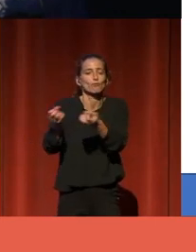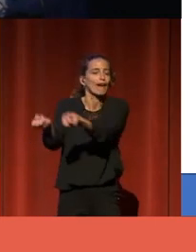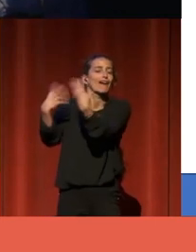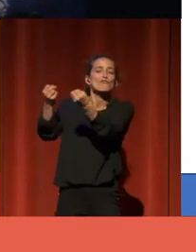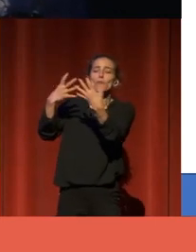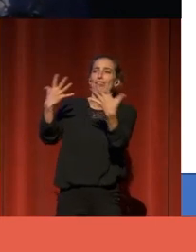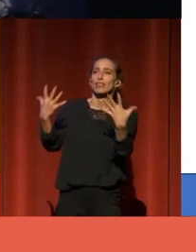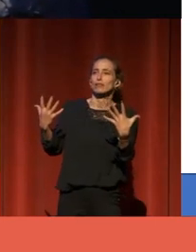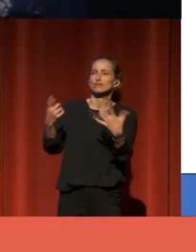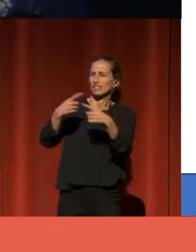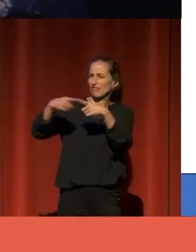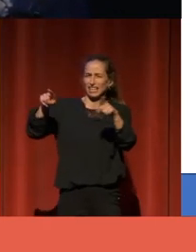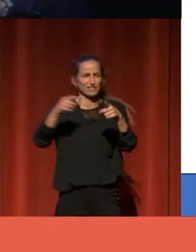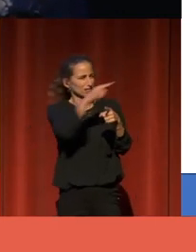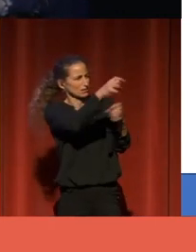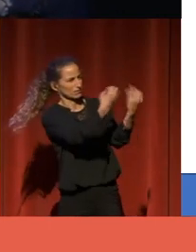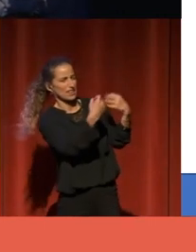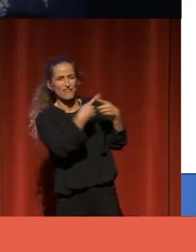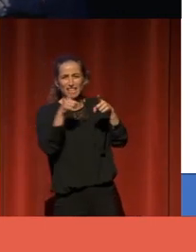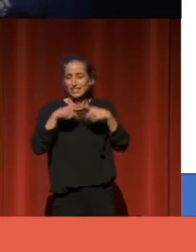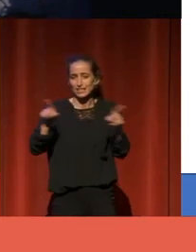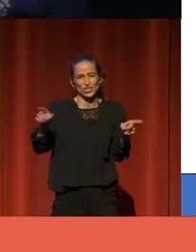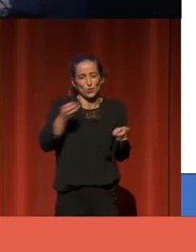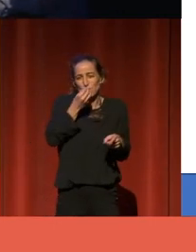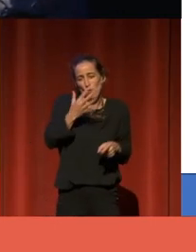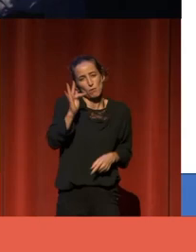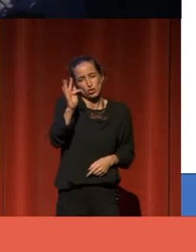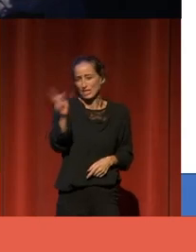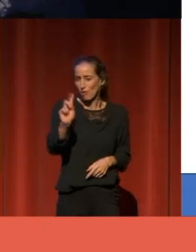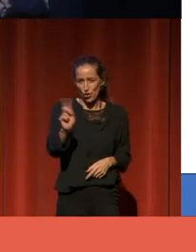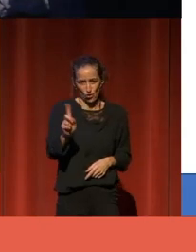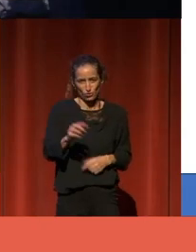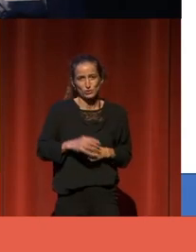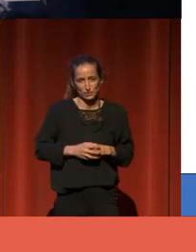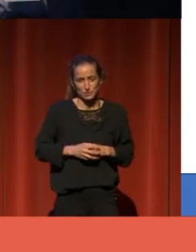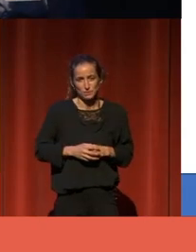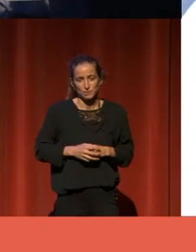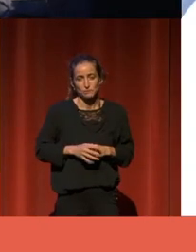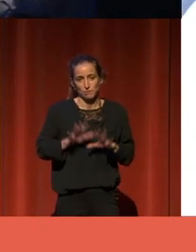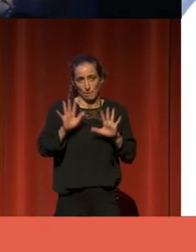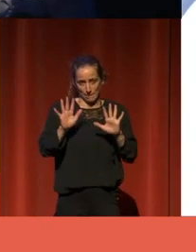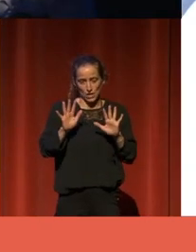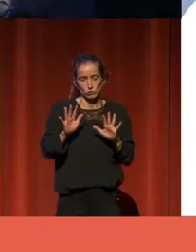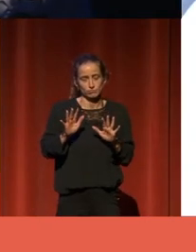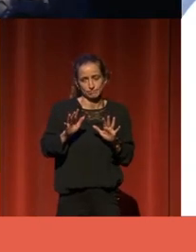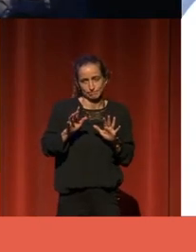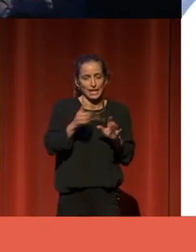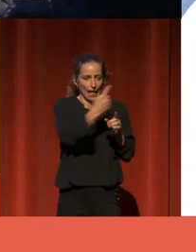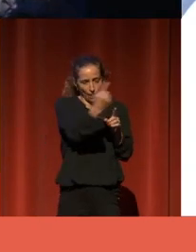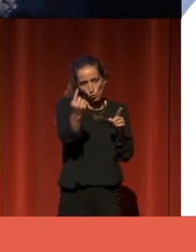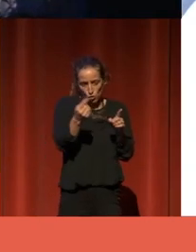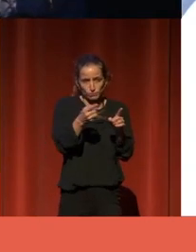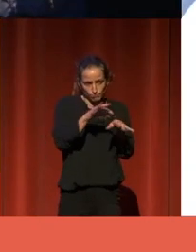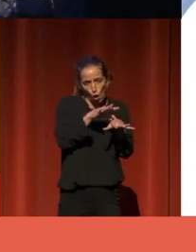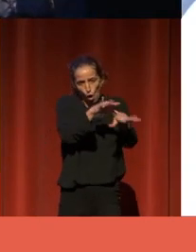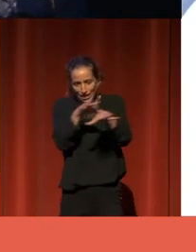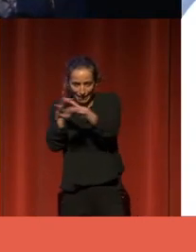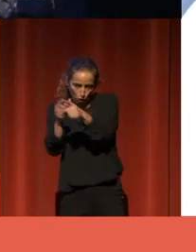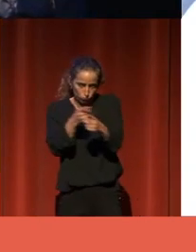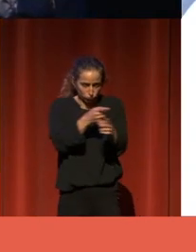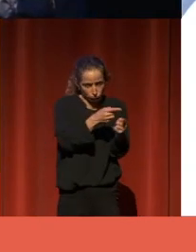beneficia Así que a pesar de nuestras distintas orientaciones para poder